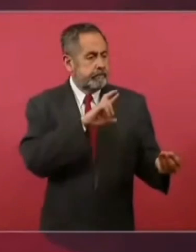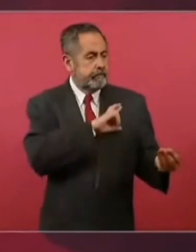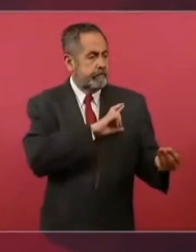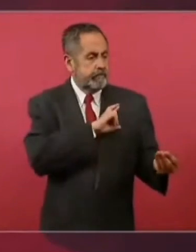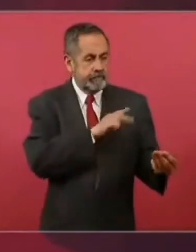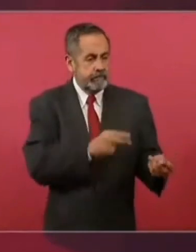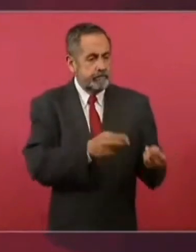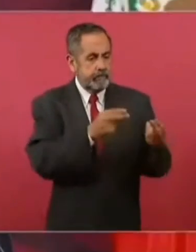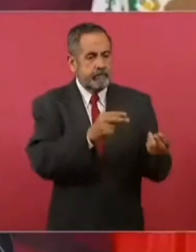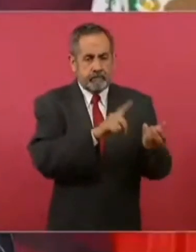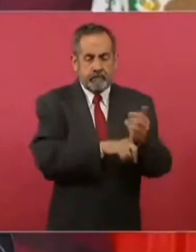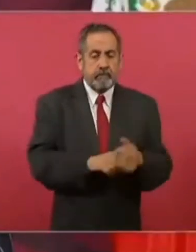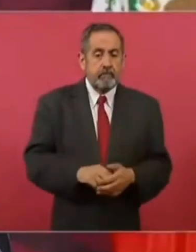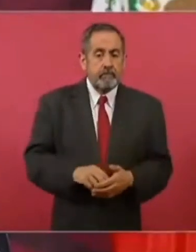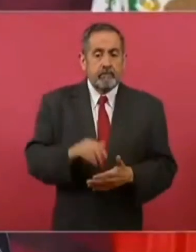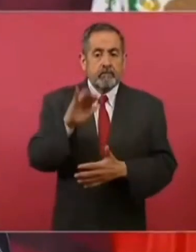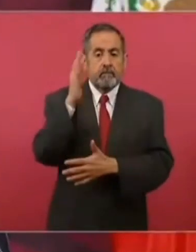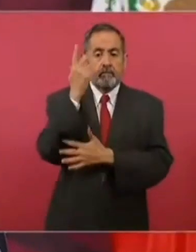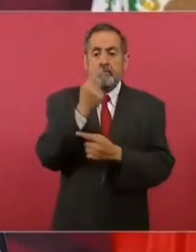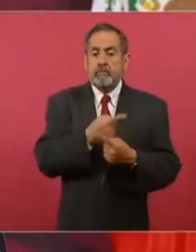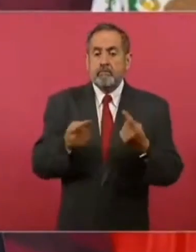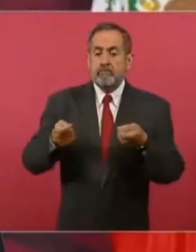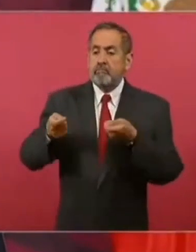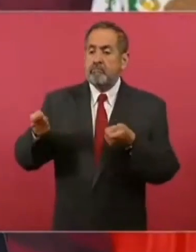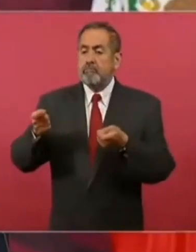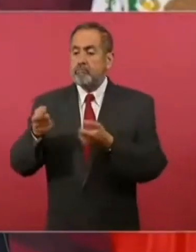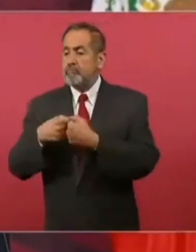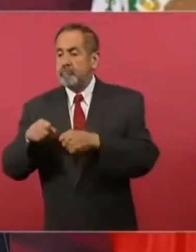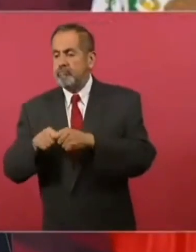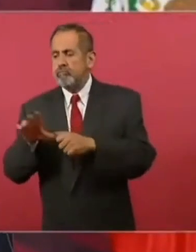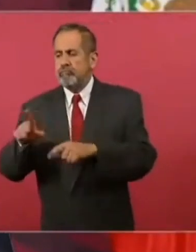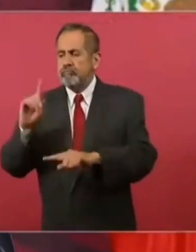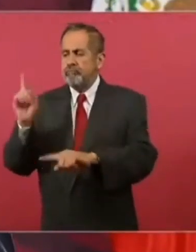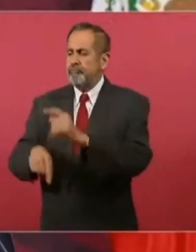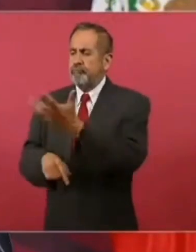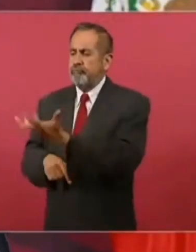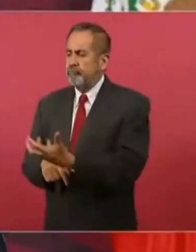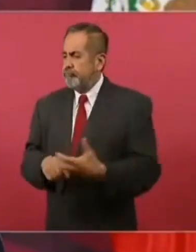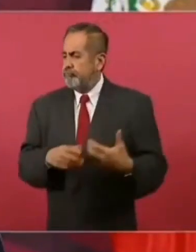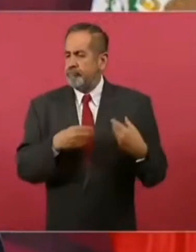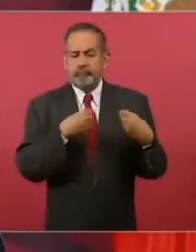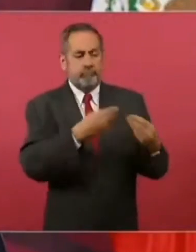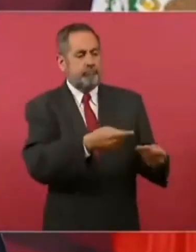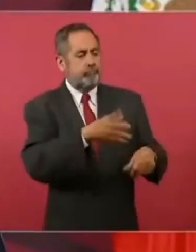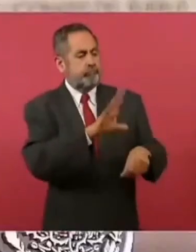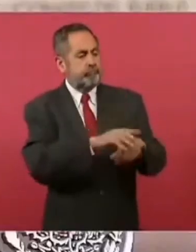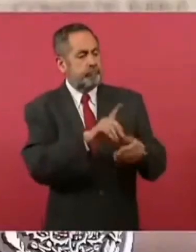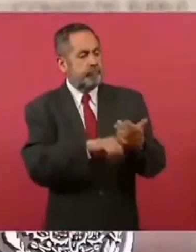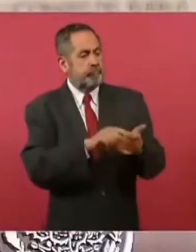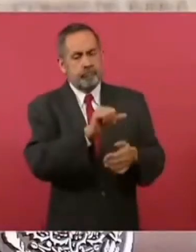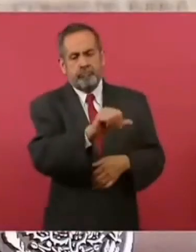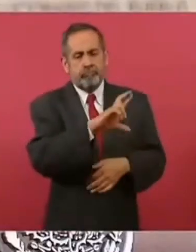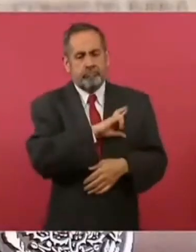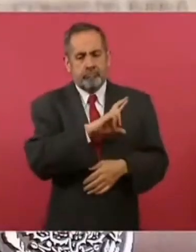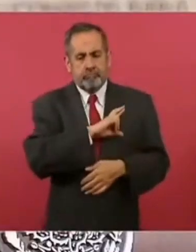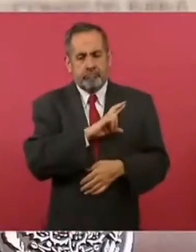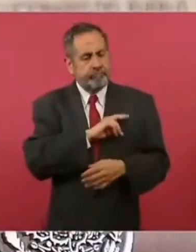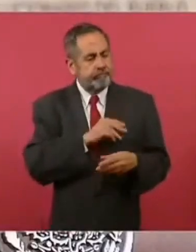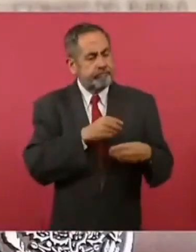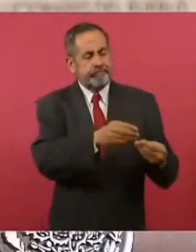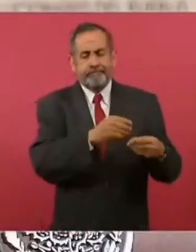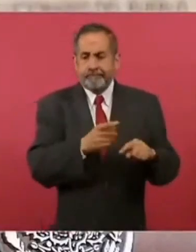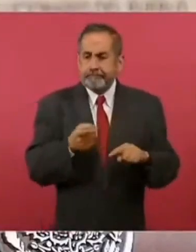guarderías no las manejara el seguro, sino que se entregaran en concesión a los